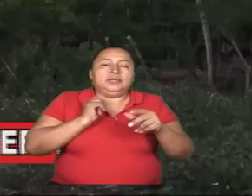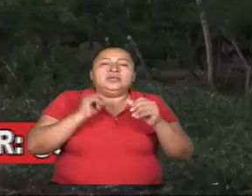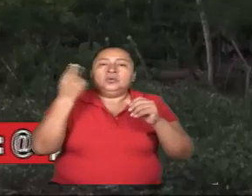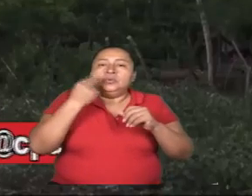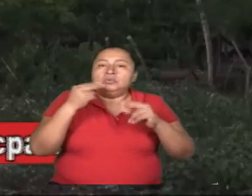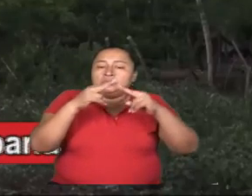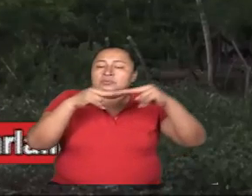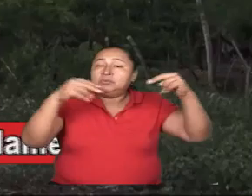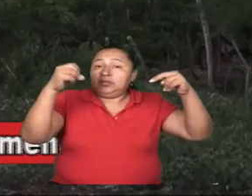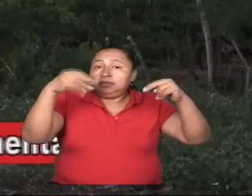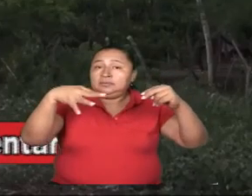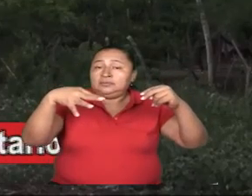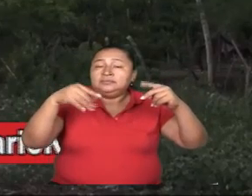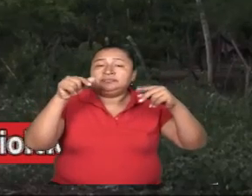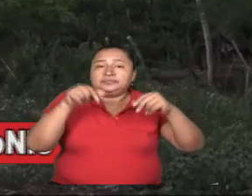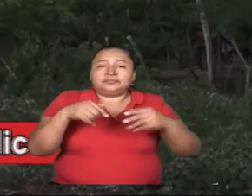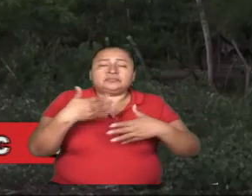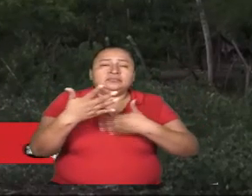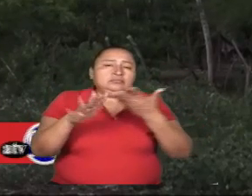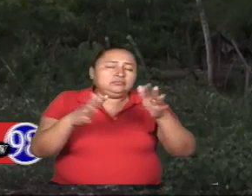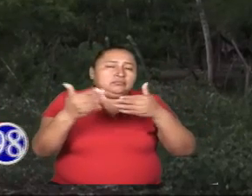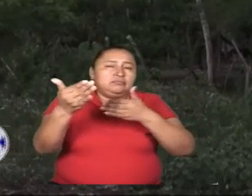energía eléctrica y